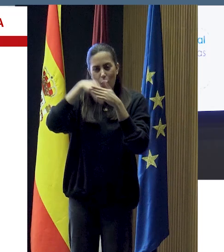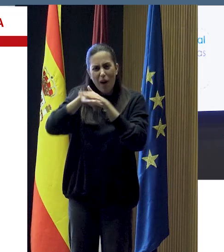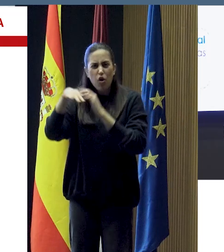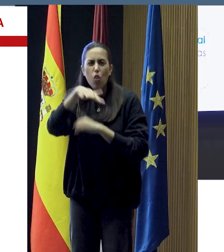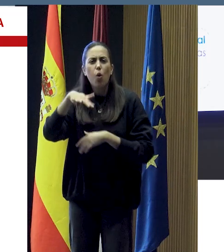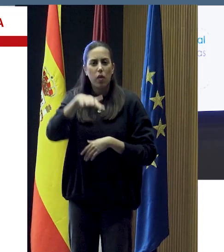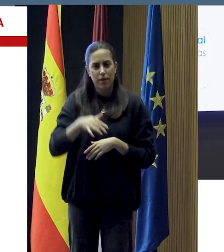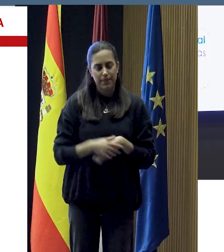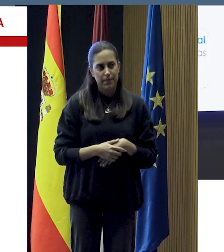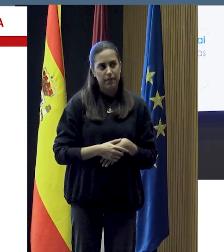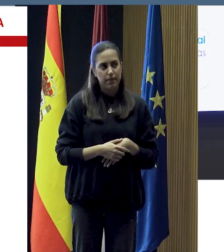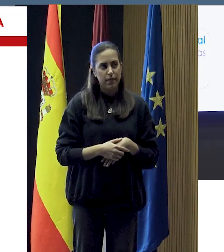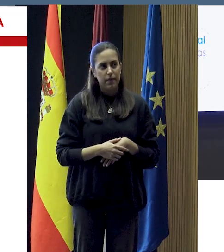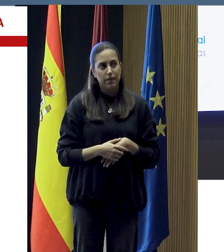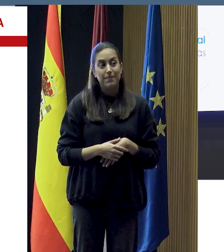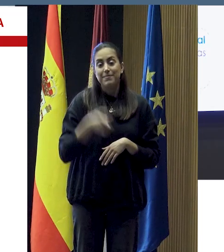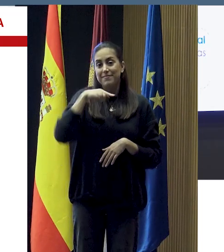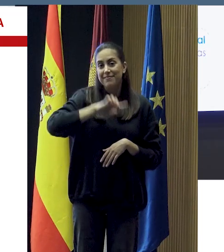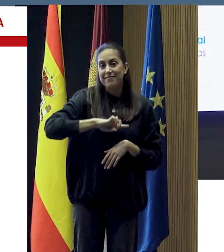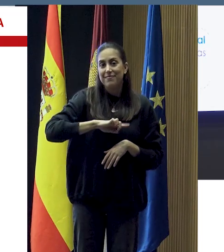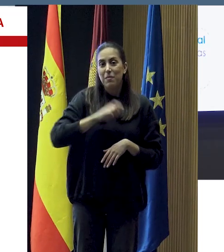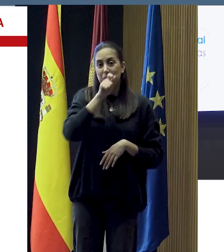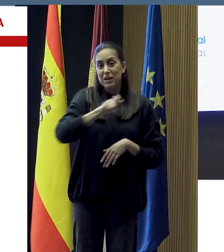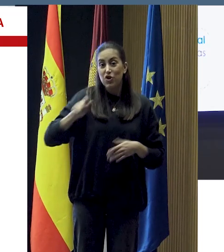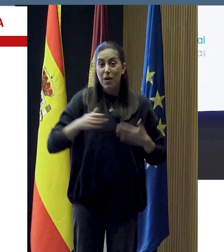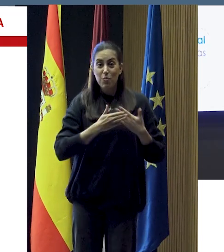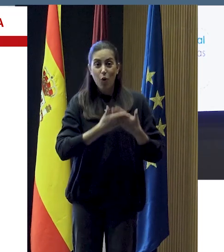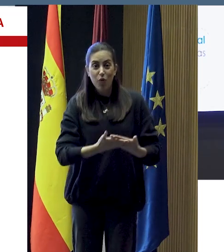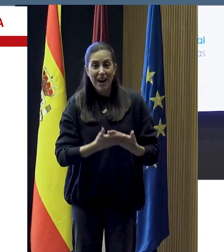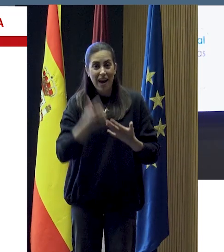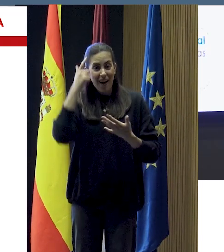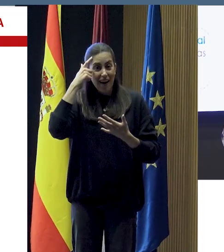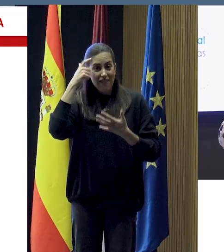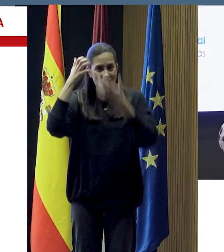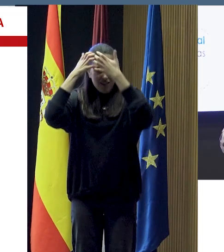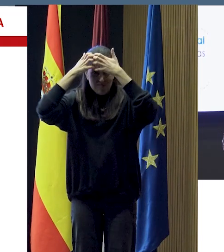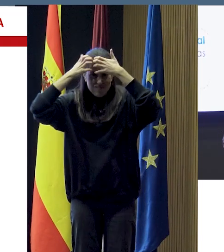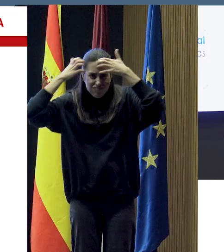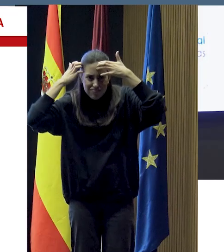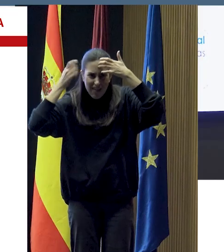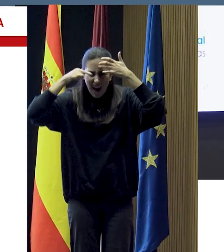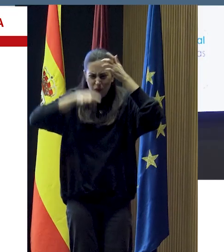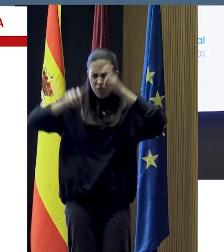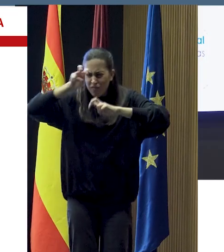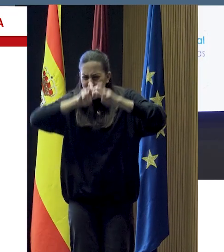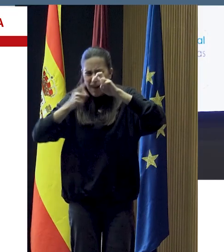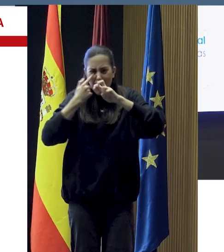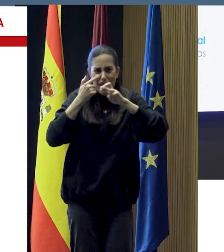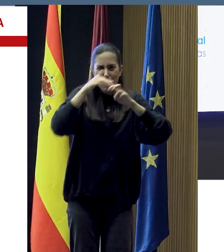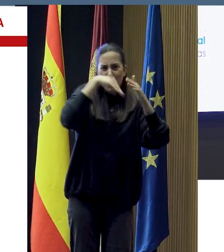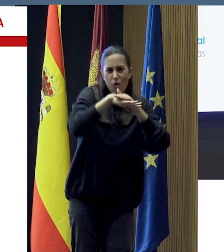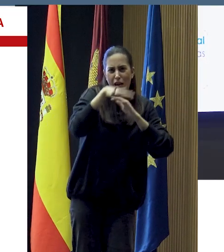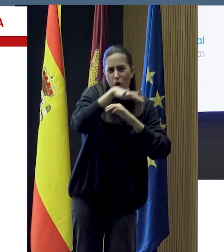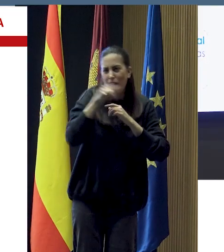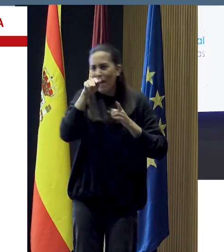memoria. Pero claro, hay pocos voluntarios que nos dejen abrirles la cabeza y empezar a hurgar allí para ver si las memorias se